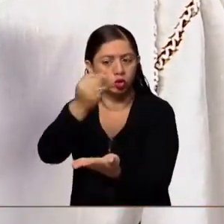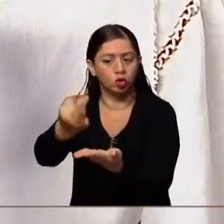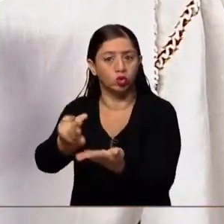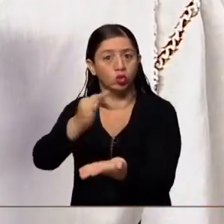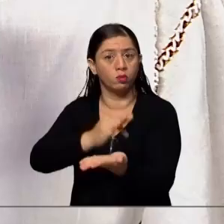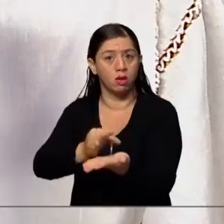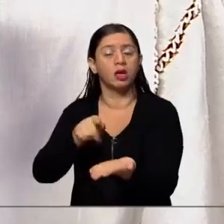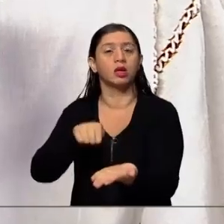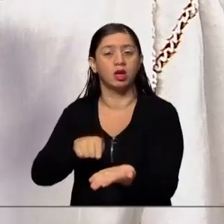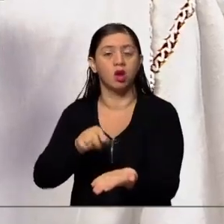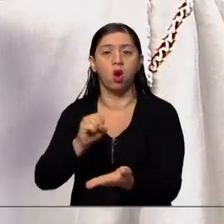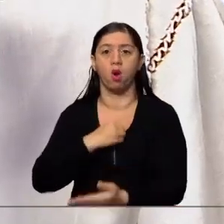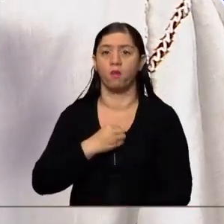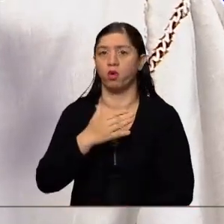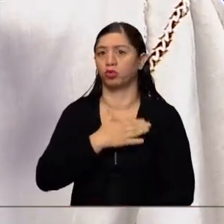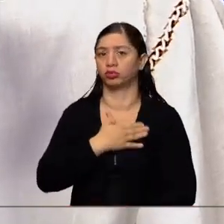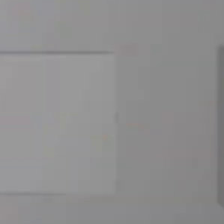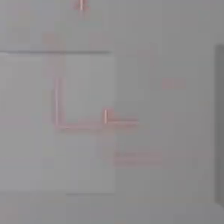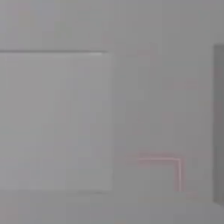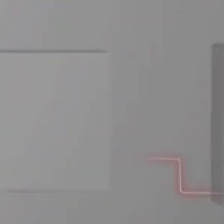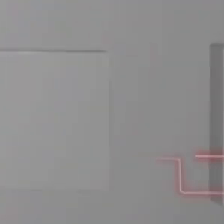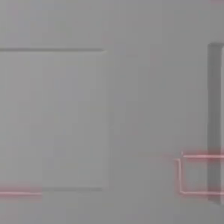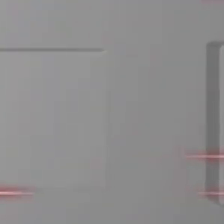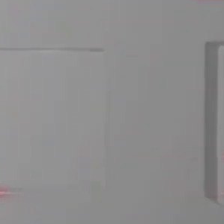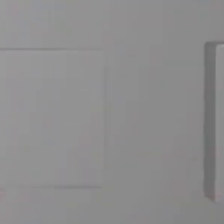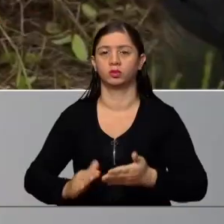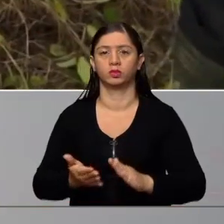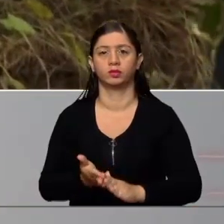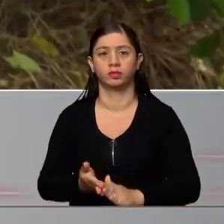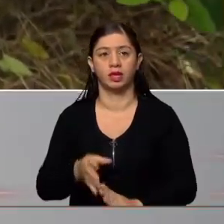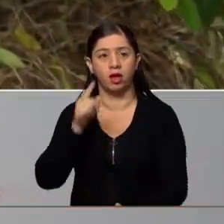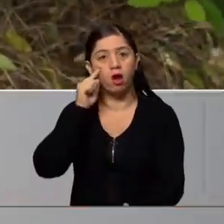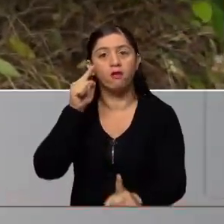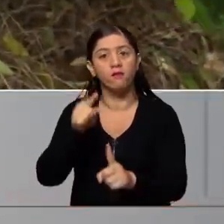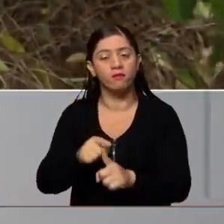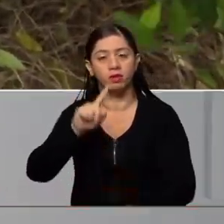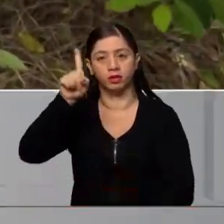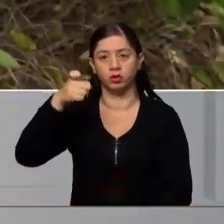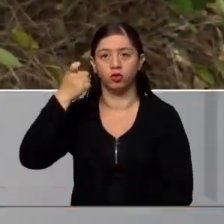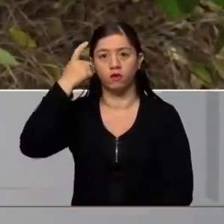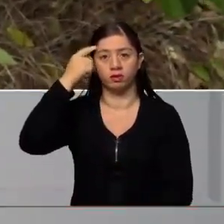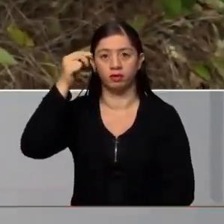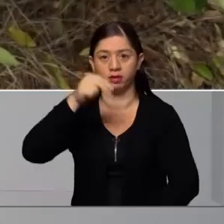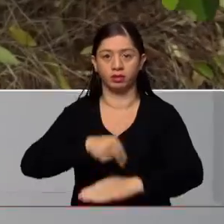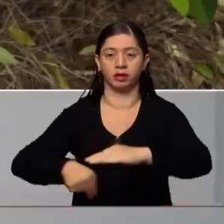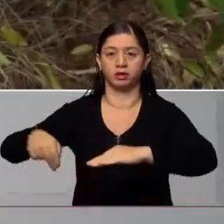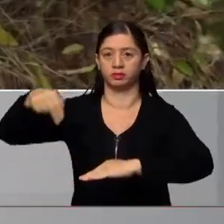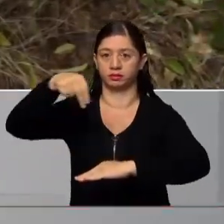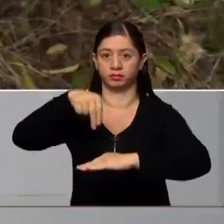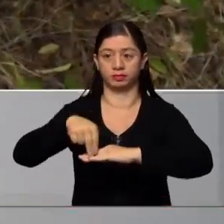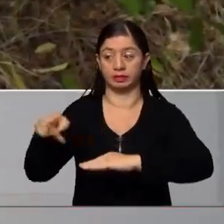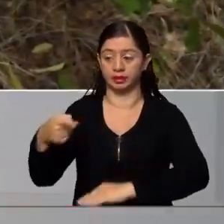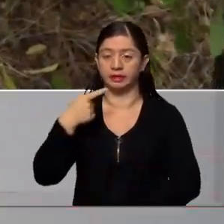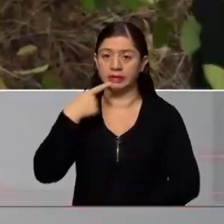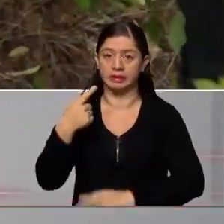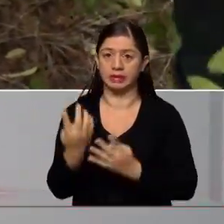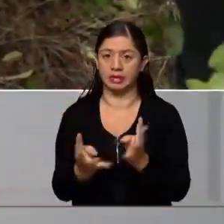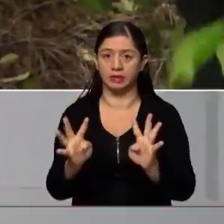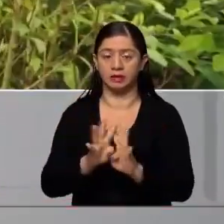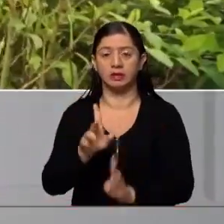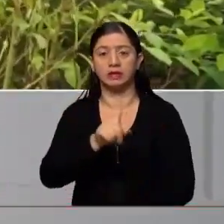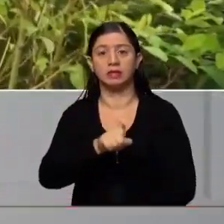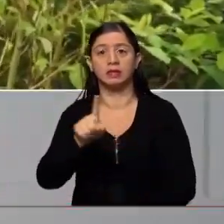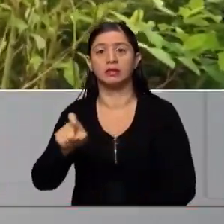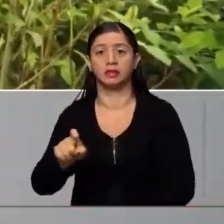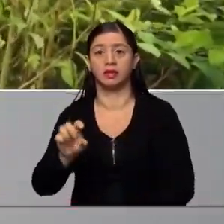puerto de las oportunidades con el impulso de la comunidad internacional es la misión del gobernador de Nariño. Él le dijo a la Asamblea 66 de la